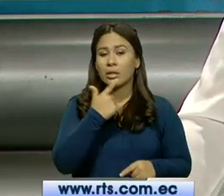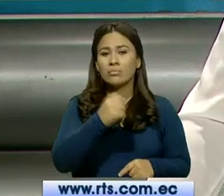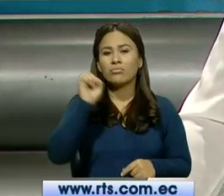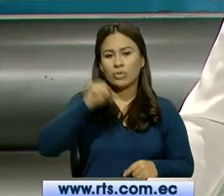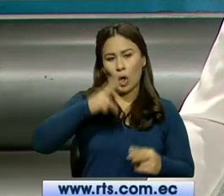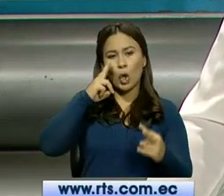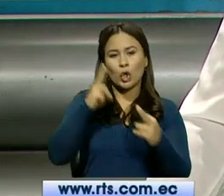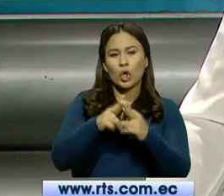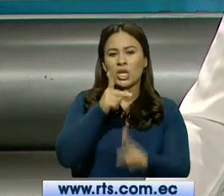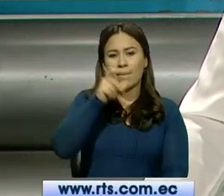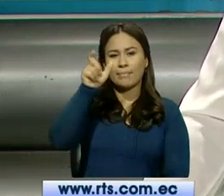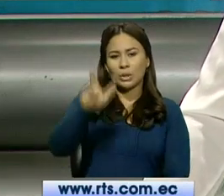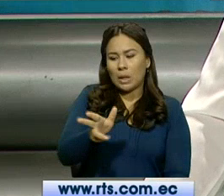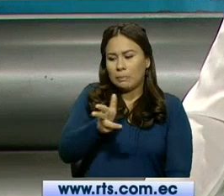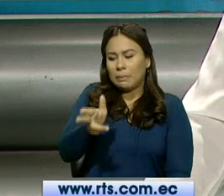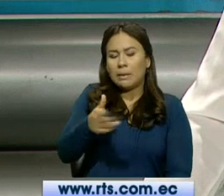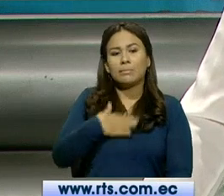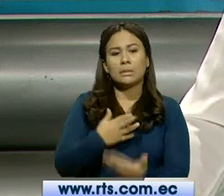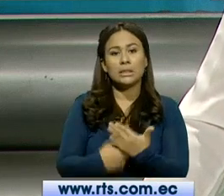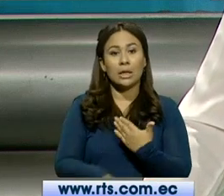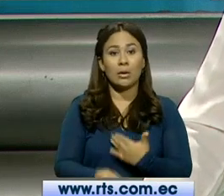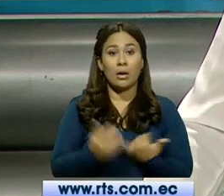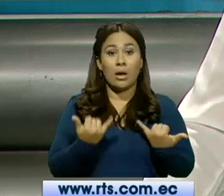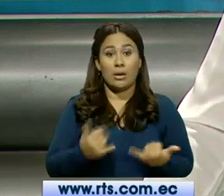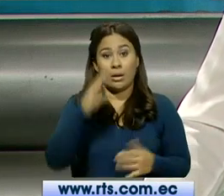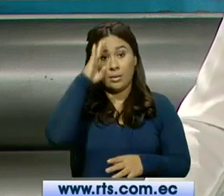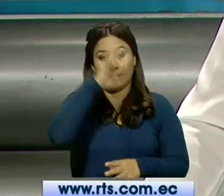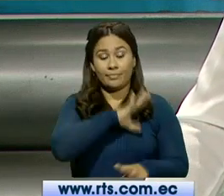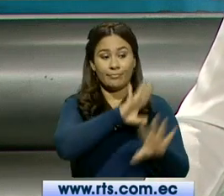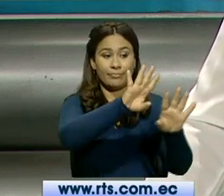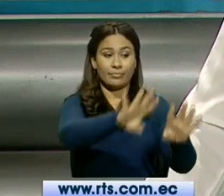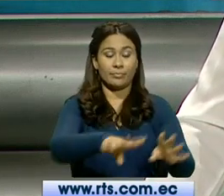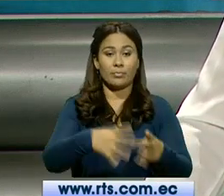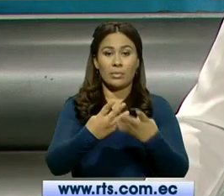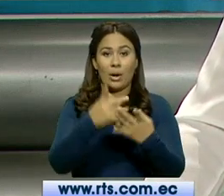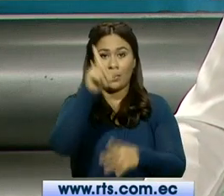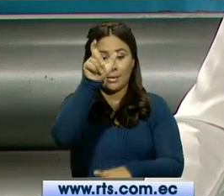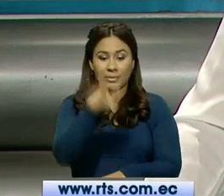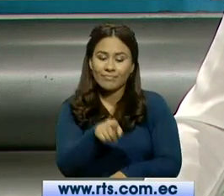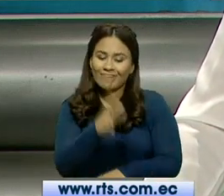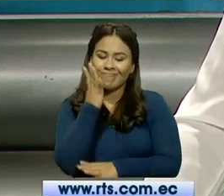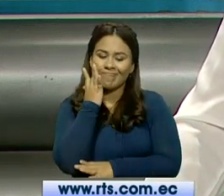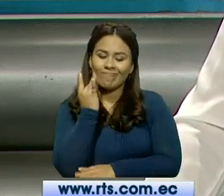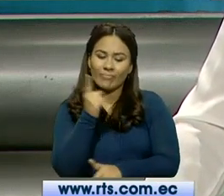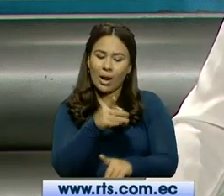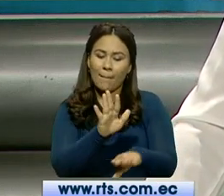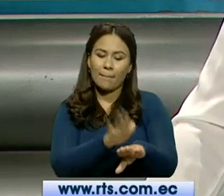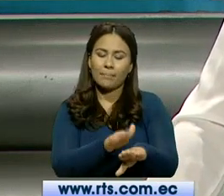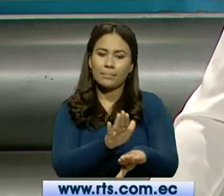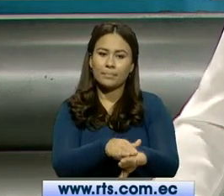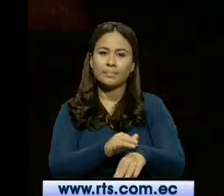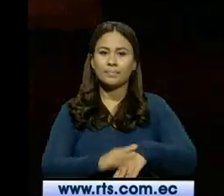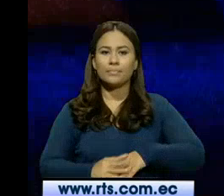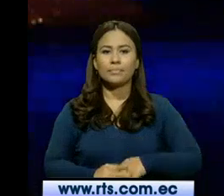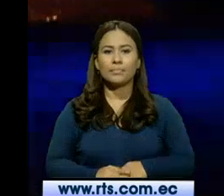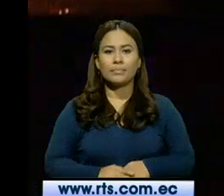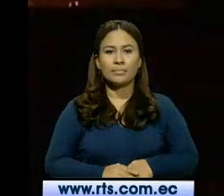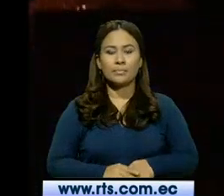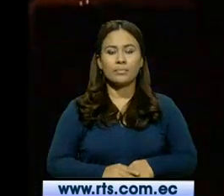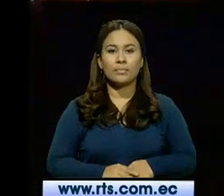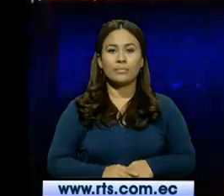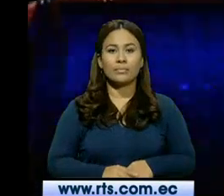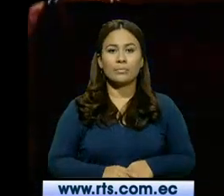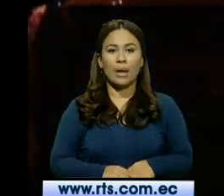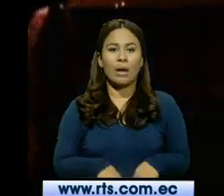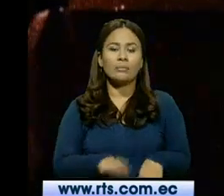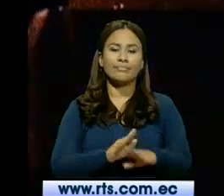quienes estarían detrás del asesinato. La policía detuvo a un ciudadano en calidad de sospechoso. Le tenía los